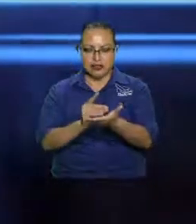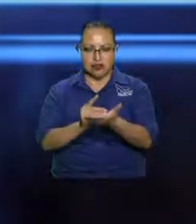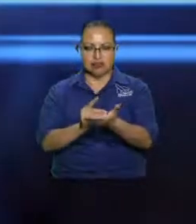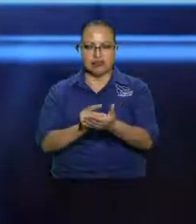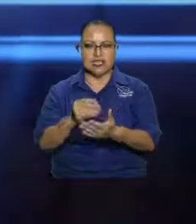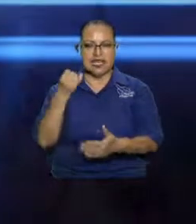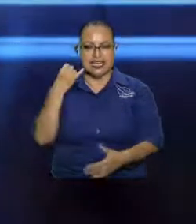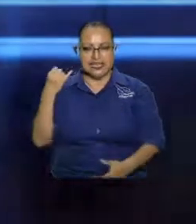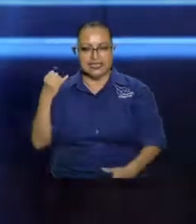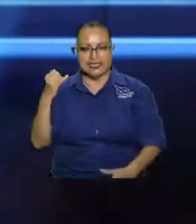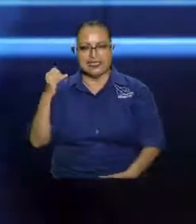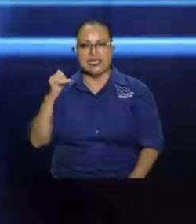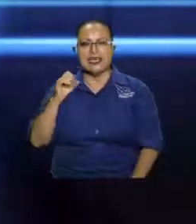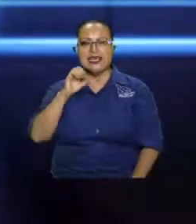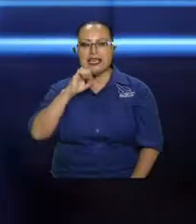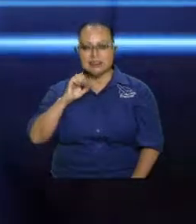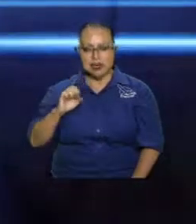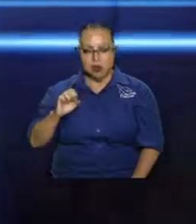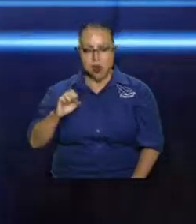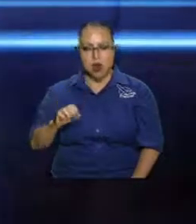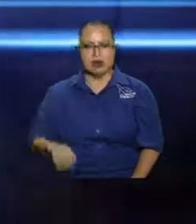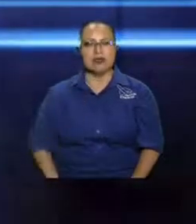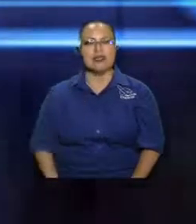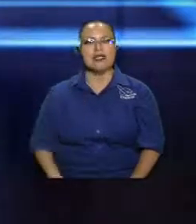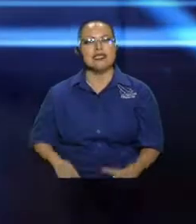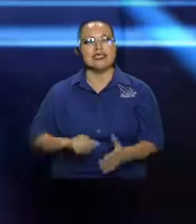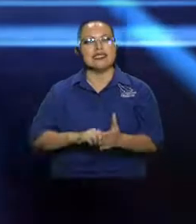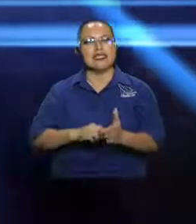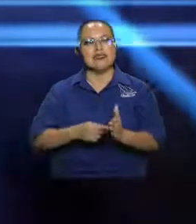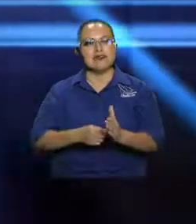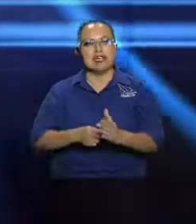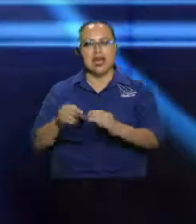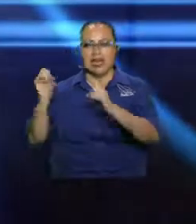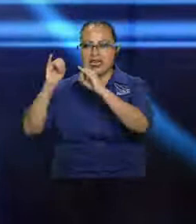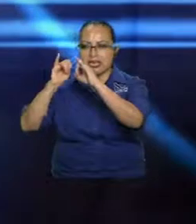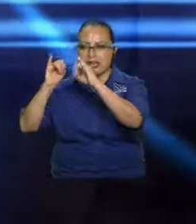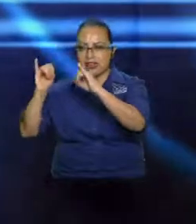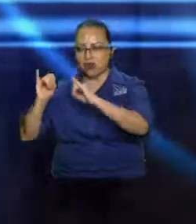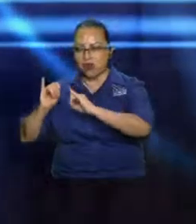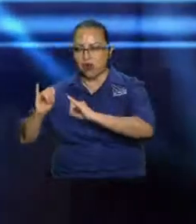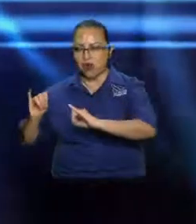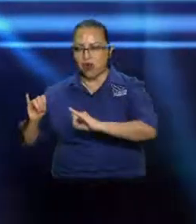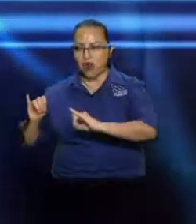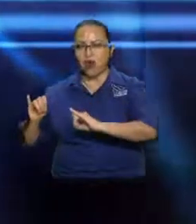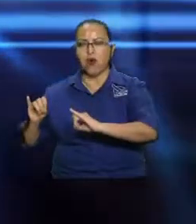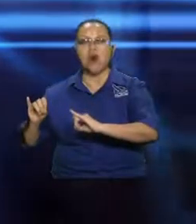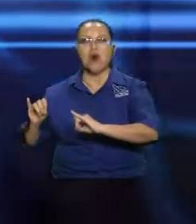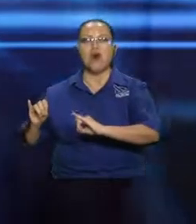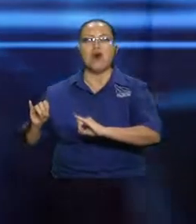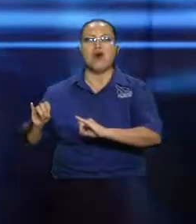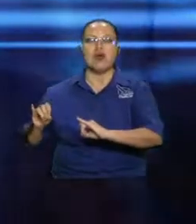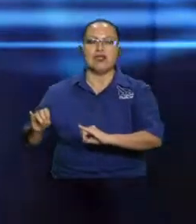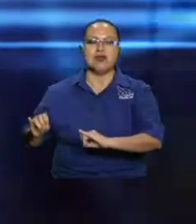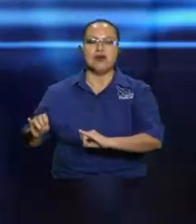español. Aquí solo sale en inglés. También quiere decir imagen e ídolo prohibido.